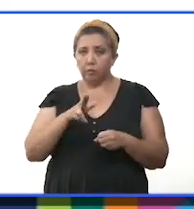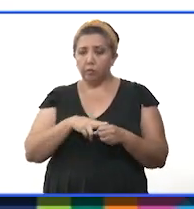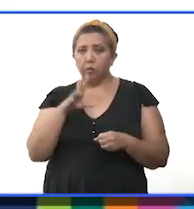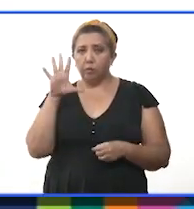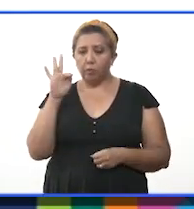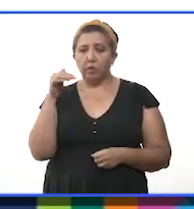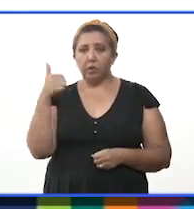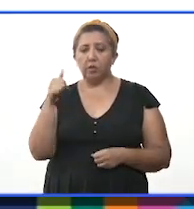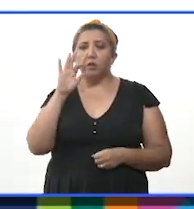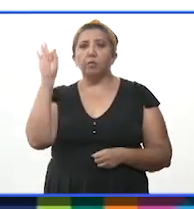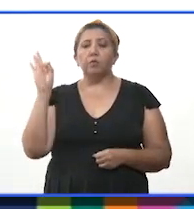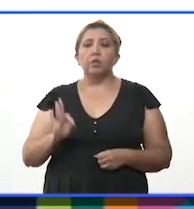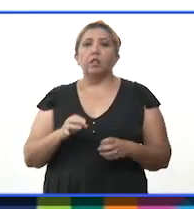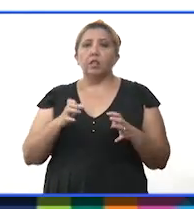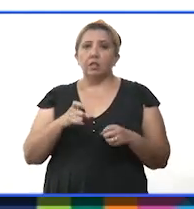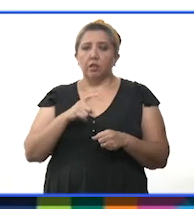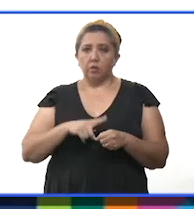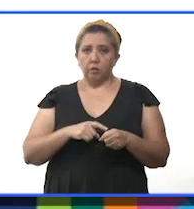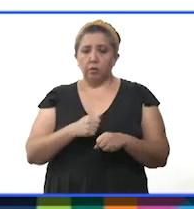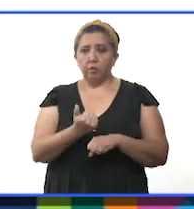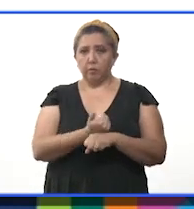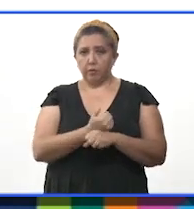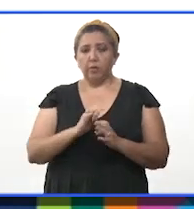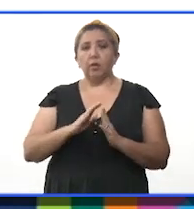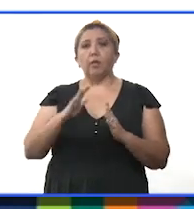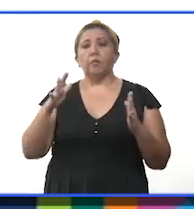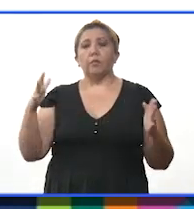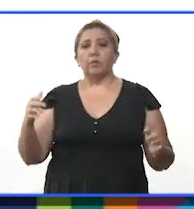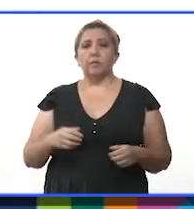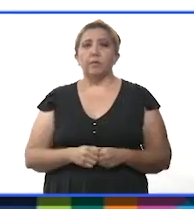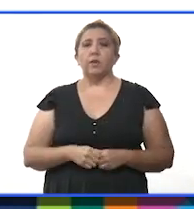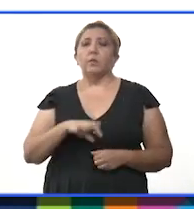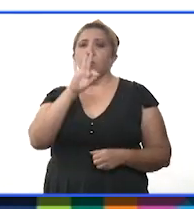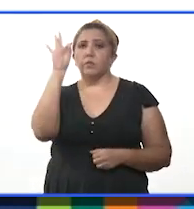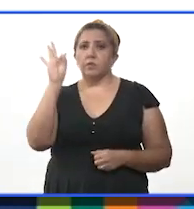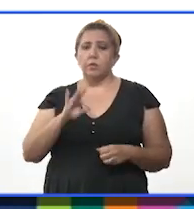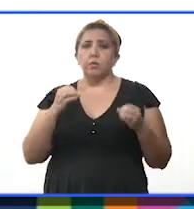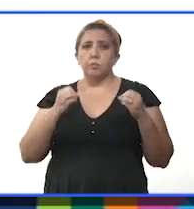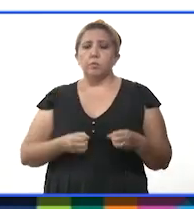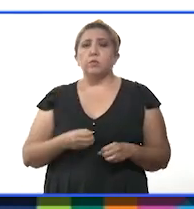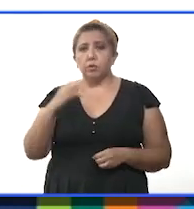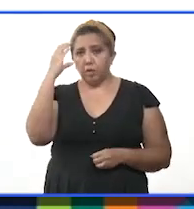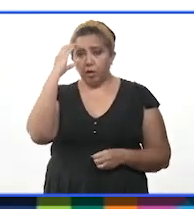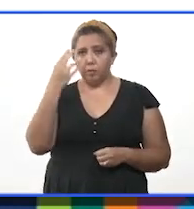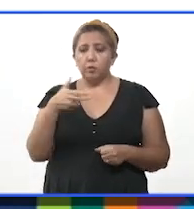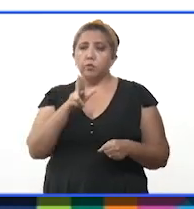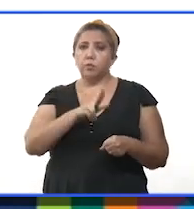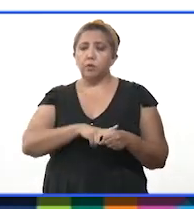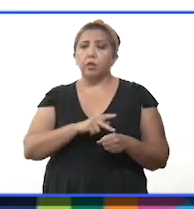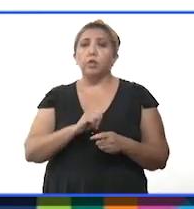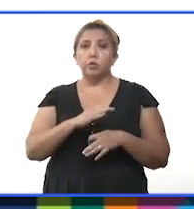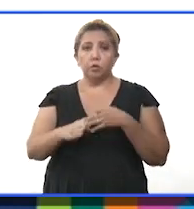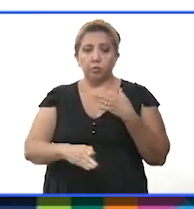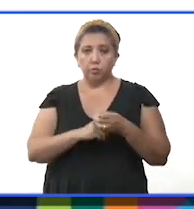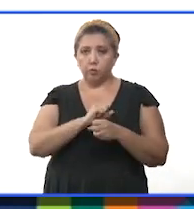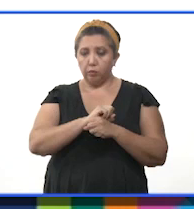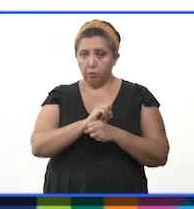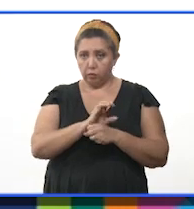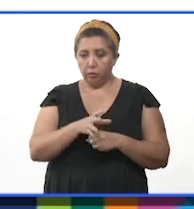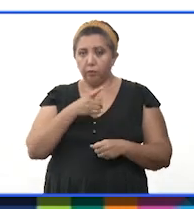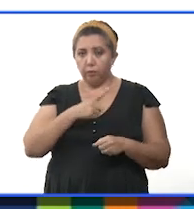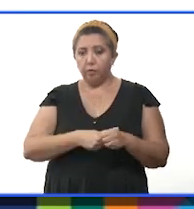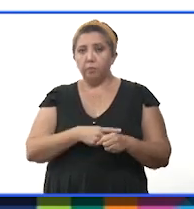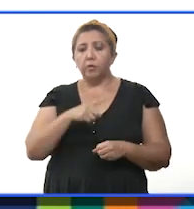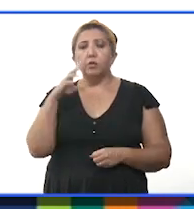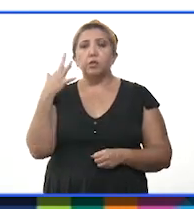del 46%, se encuentra en amarillo y en ascenso. El porcentaje de ocupación de camas de hospitalización total COVID y no COVID